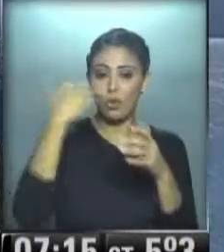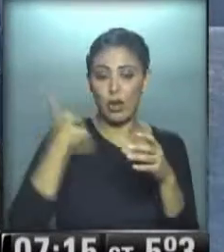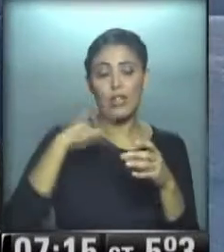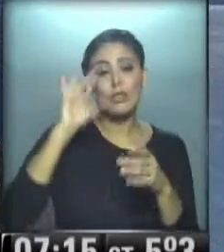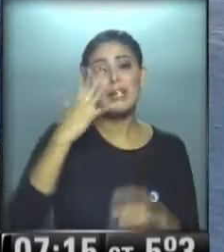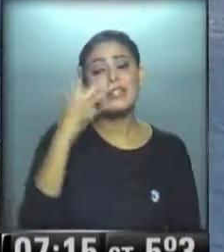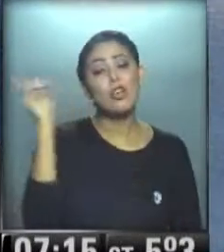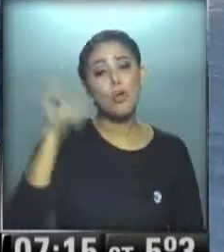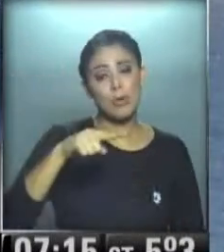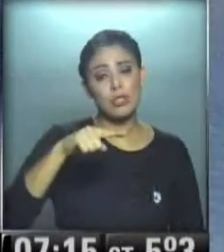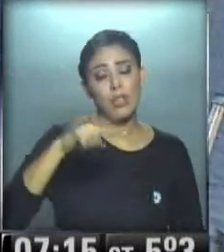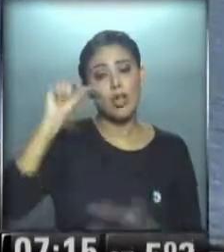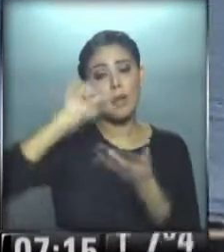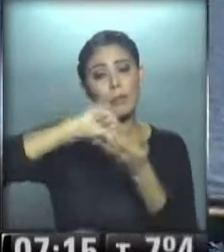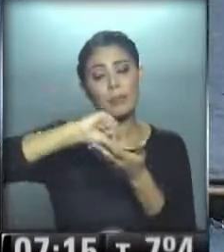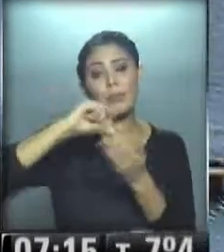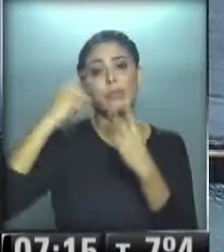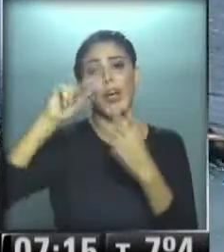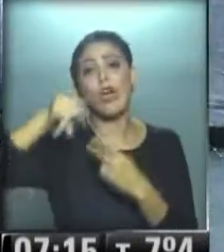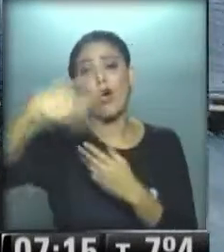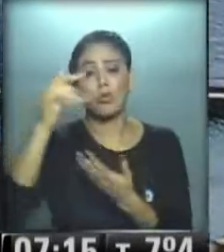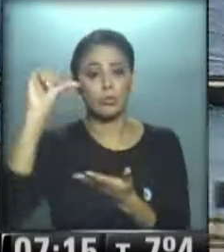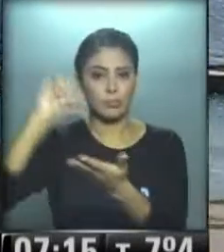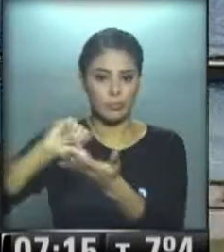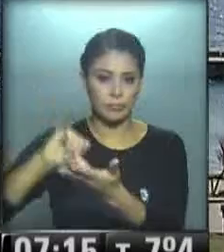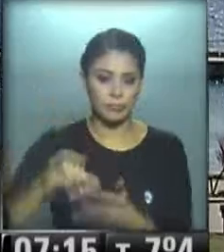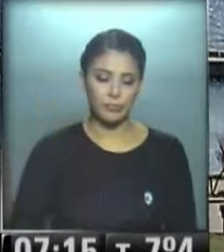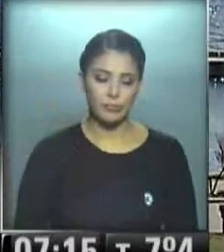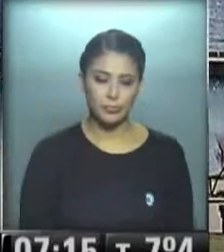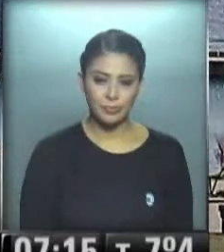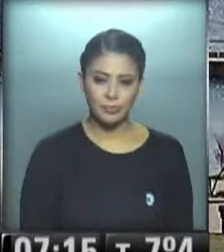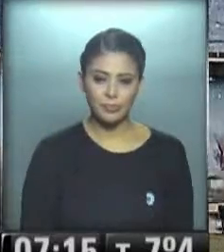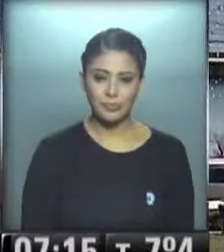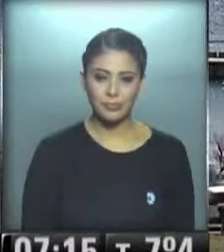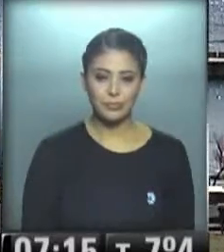adentro y solo el 5% elija un destino en el exterior.